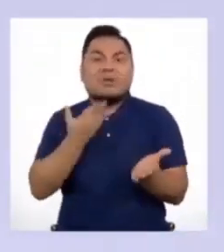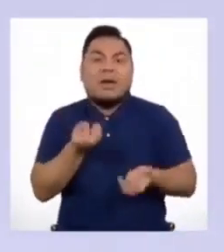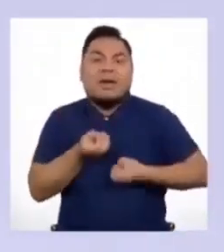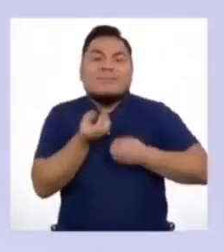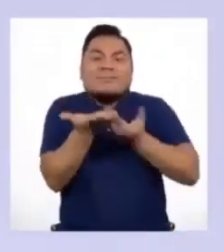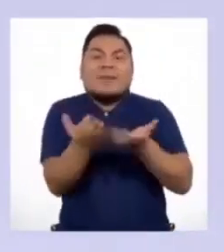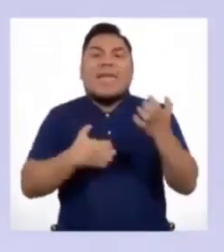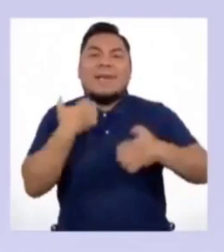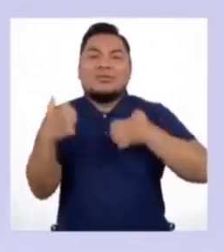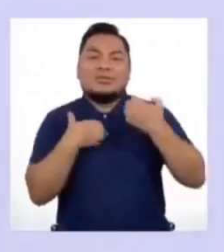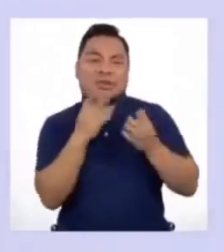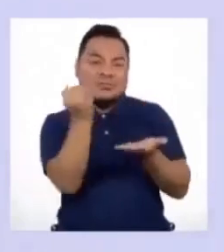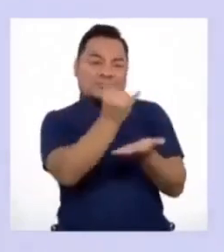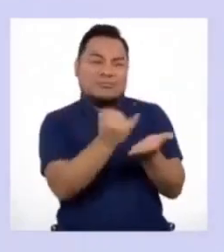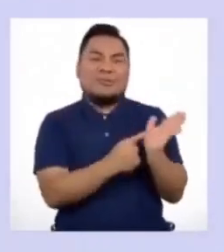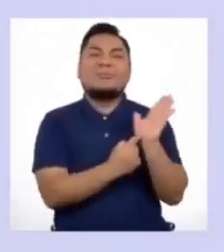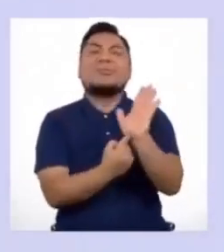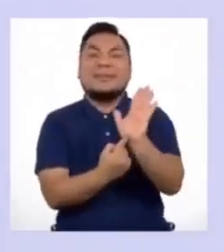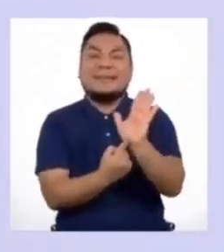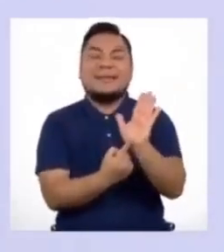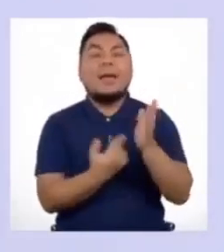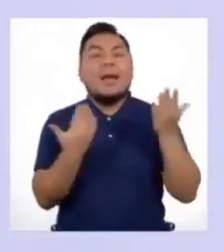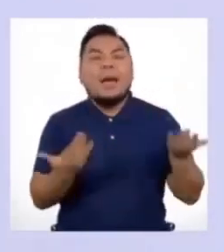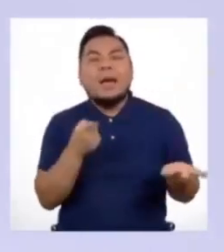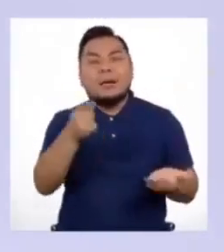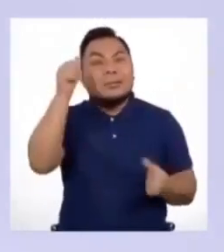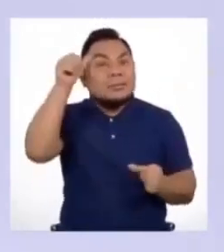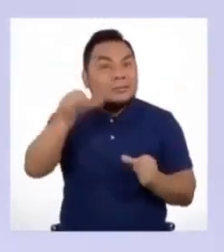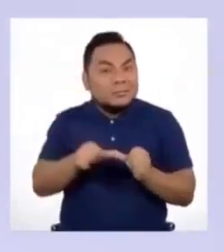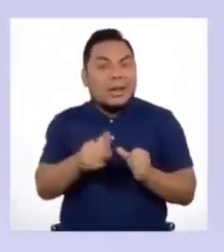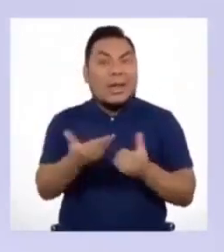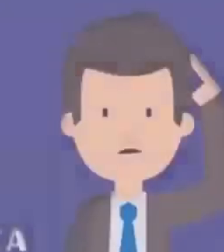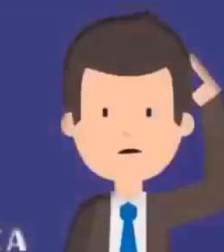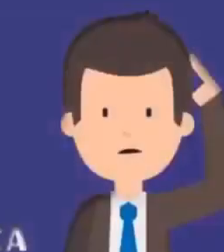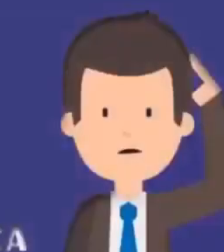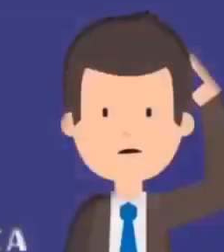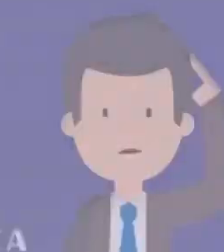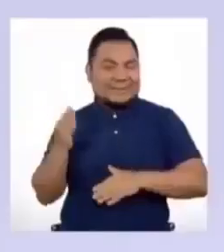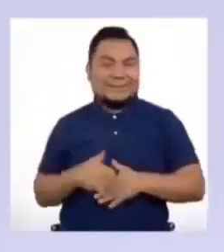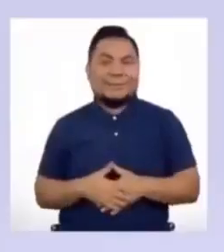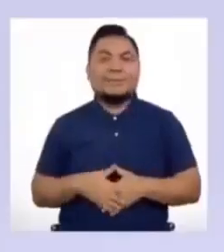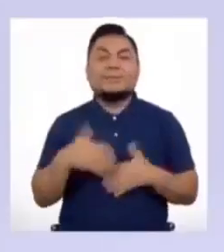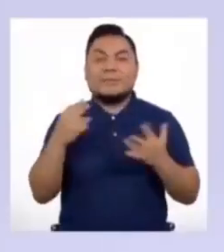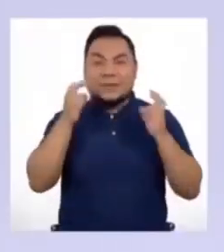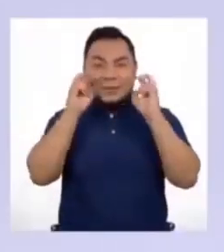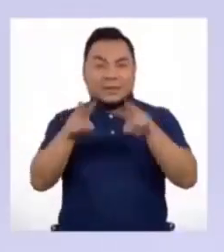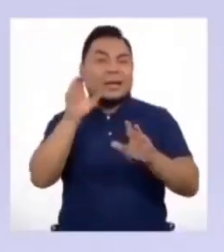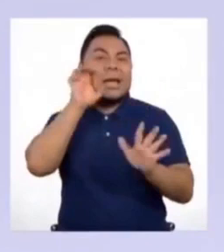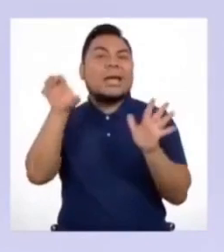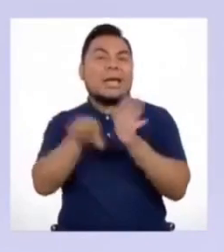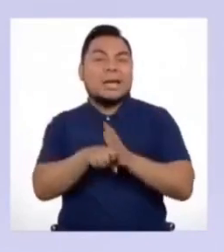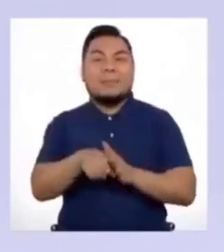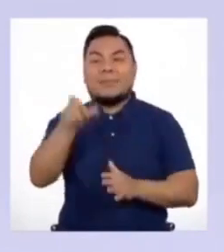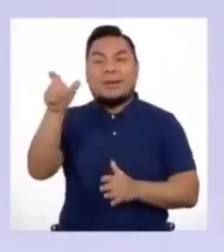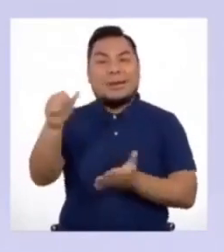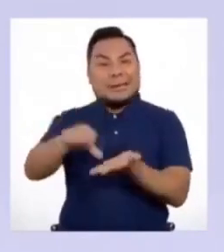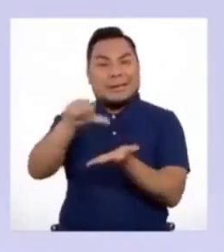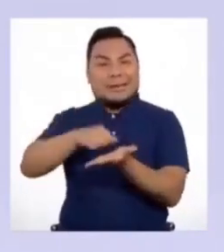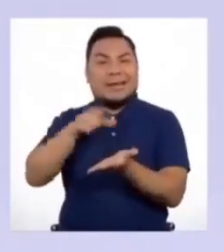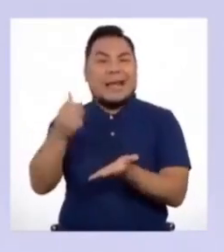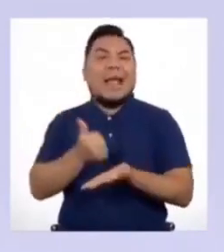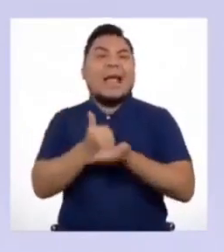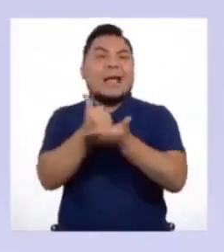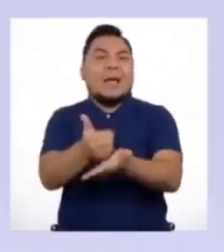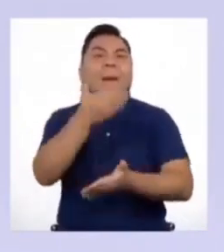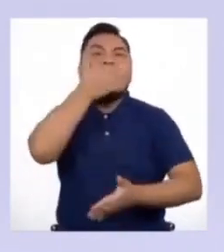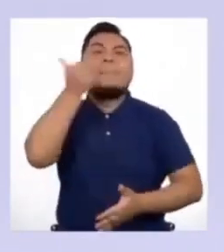emociones y es maravilloso. Ahora, recordemos algunas ideas antes de irnos. Hemos visto ejemplos artísticos que nos ayudaron a tener